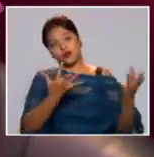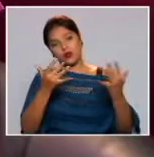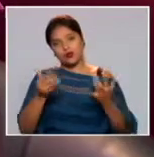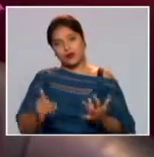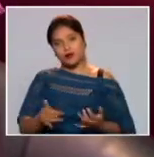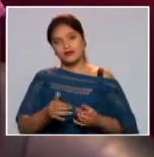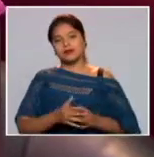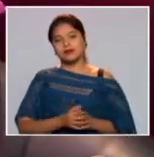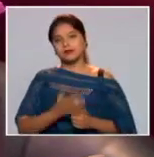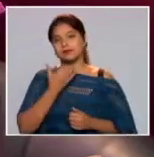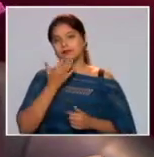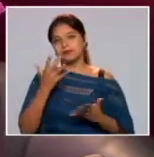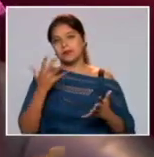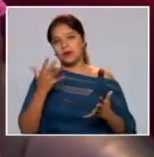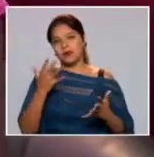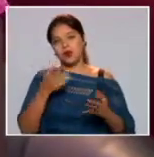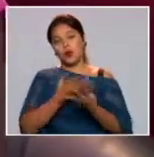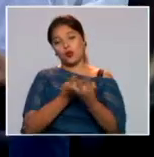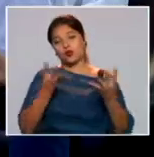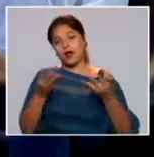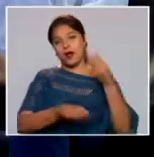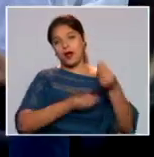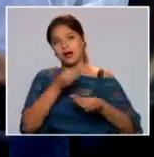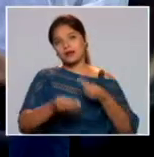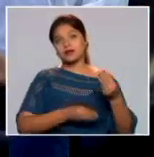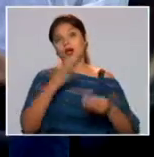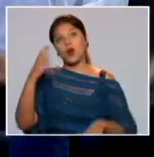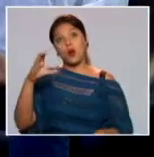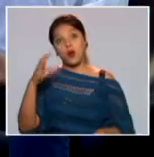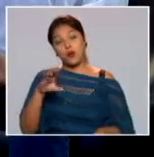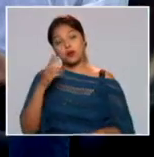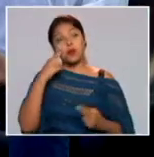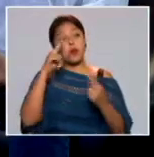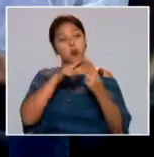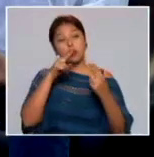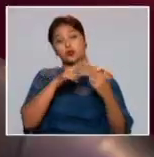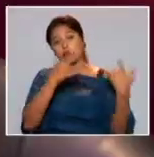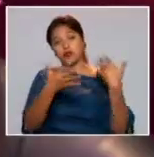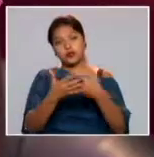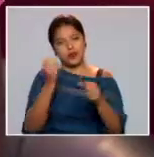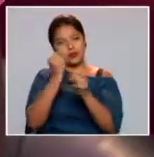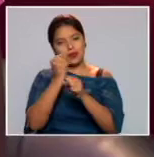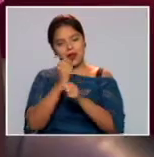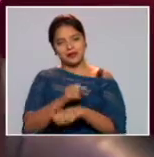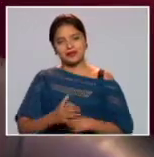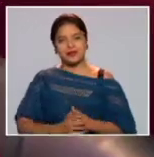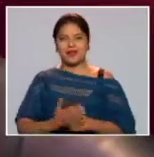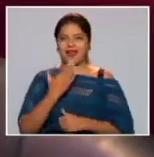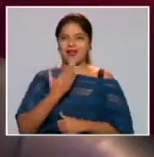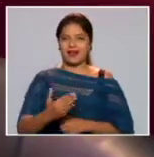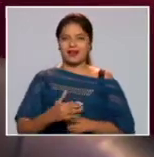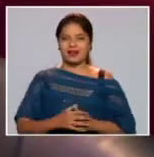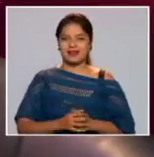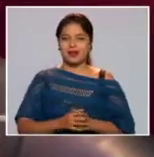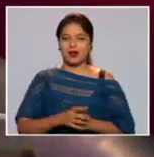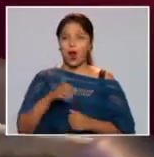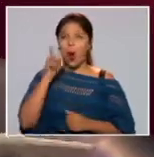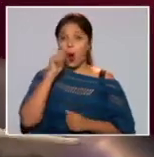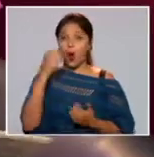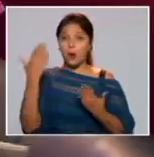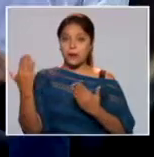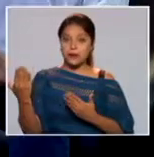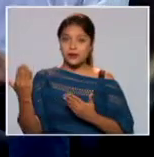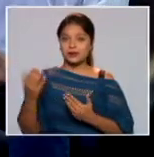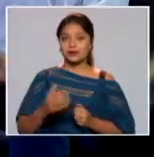también parte de lo que usted realizan allá y conocer todo su trabajo gracias por estar con nosotros A los compañeros Jorge